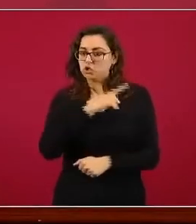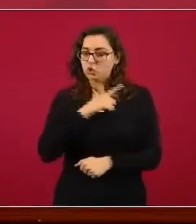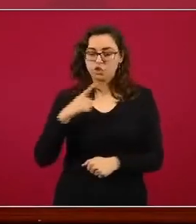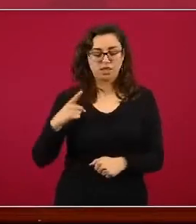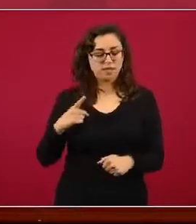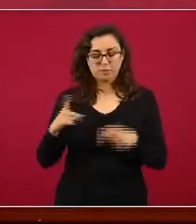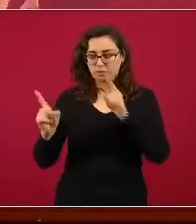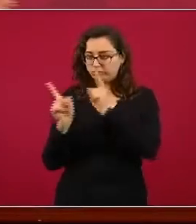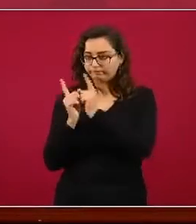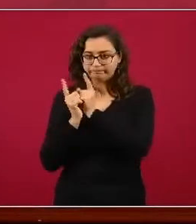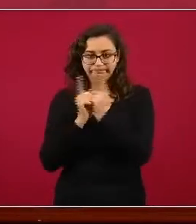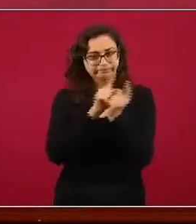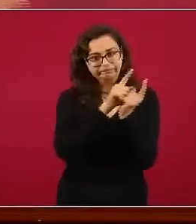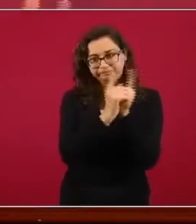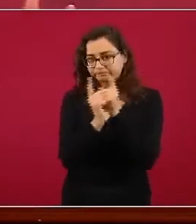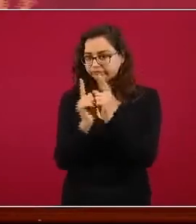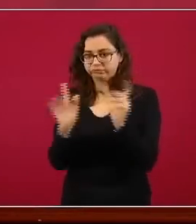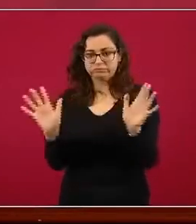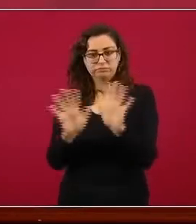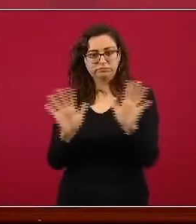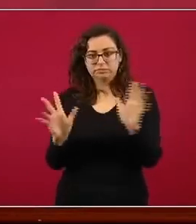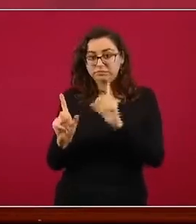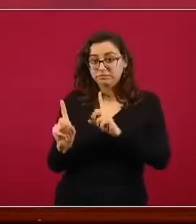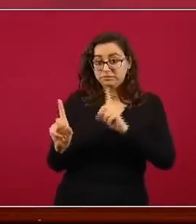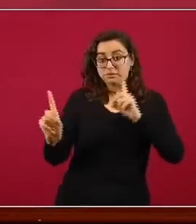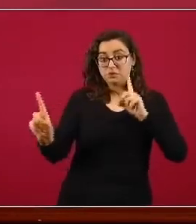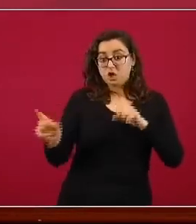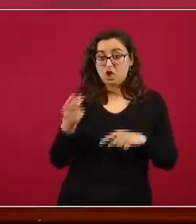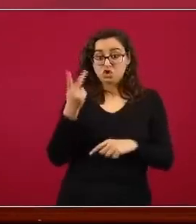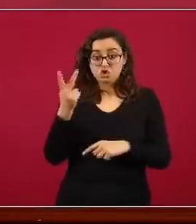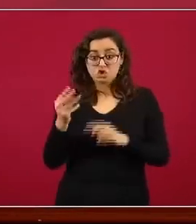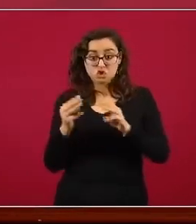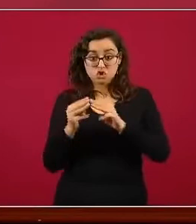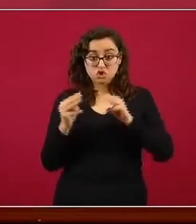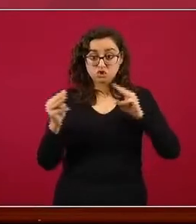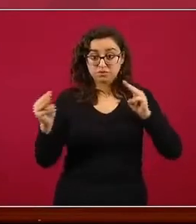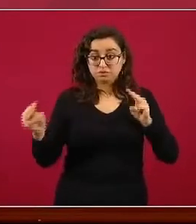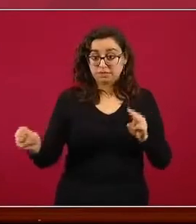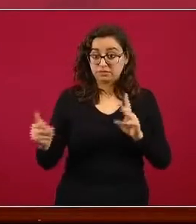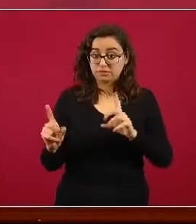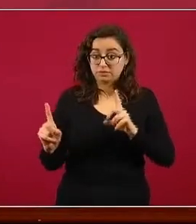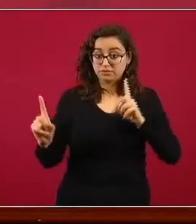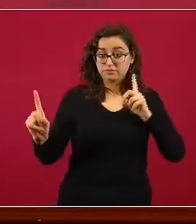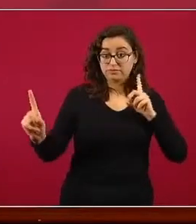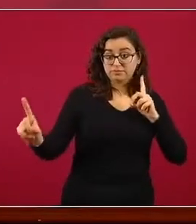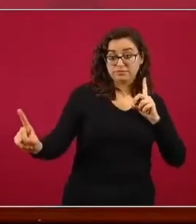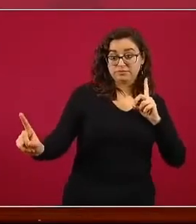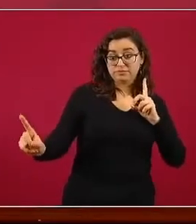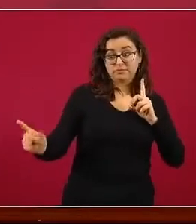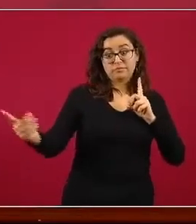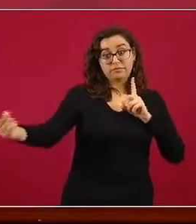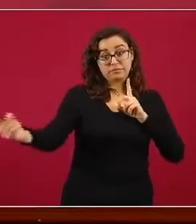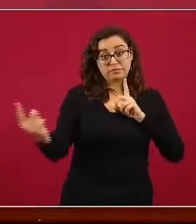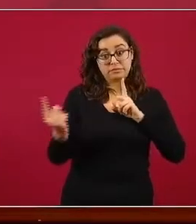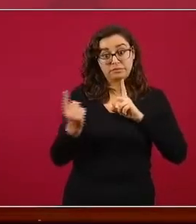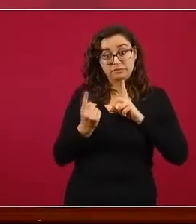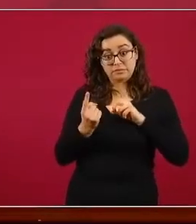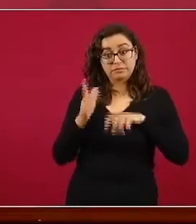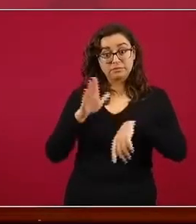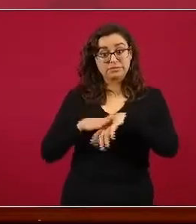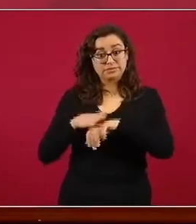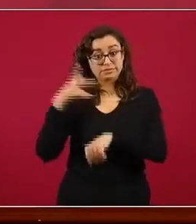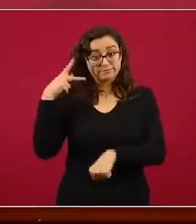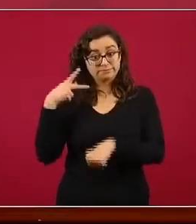se haga consciente de que si se acerca a menos de 2 metros de distancia de cualquier otra persona, corre un mayor